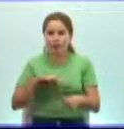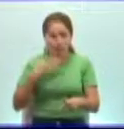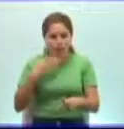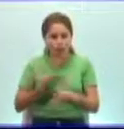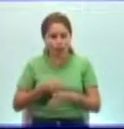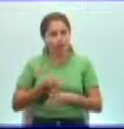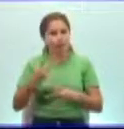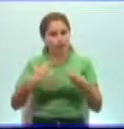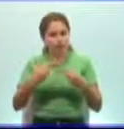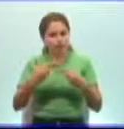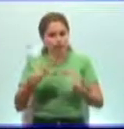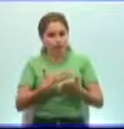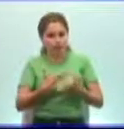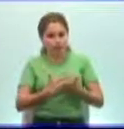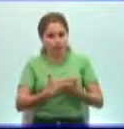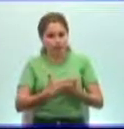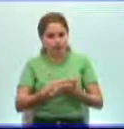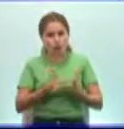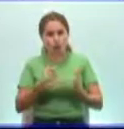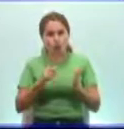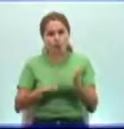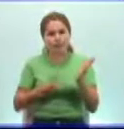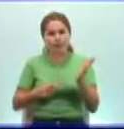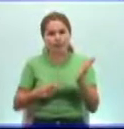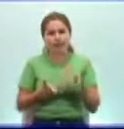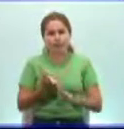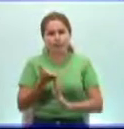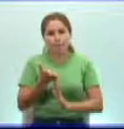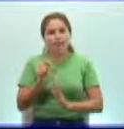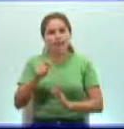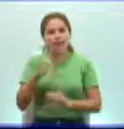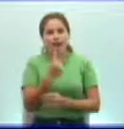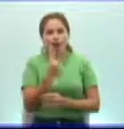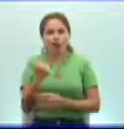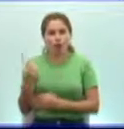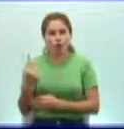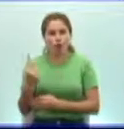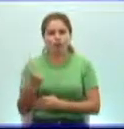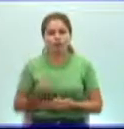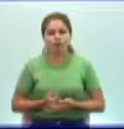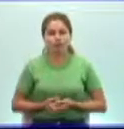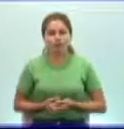demostrar esta expresión de intensidad que depende de cada uno de estos elementos.